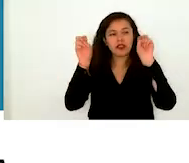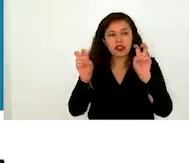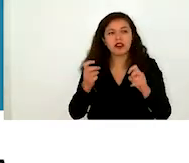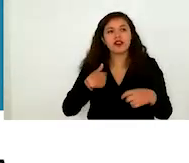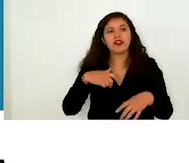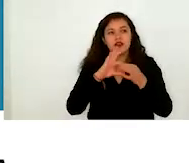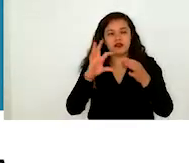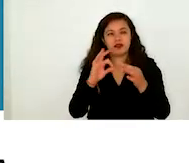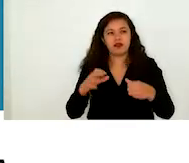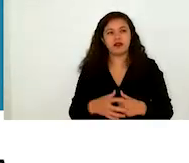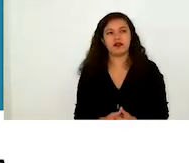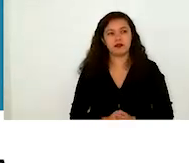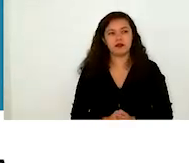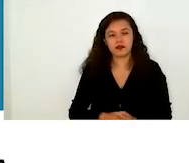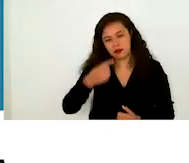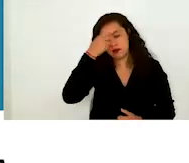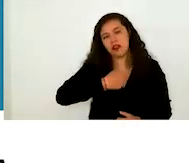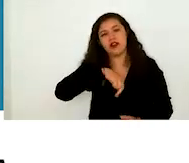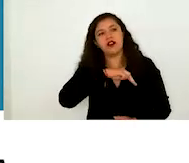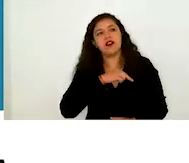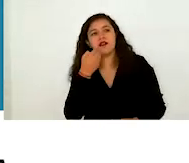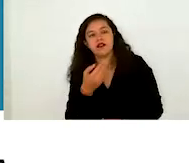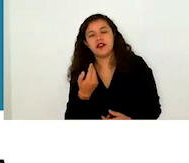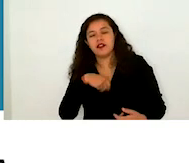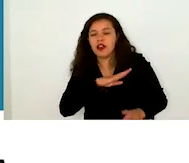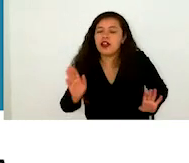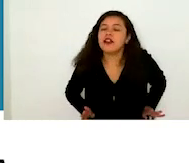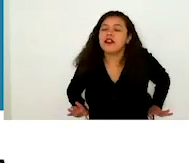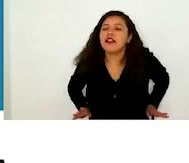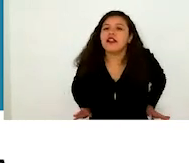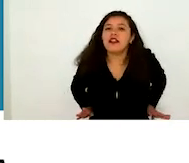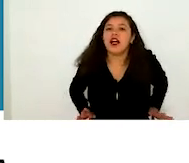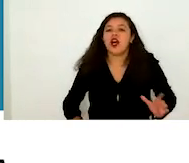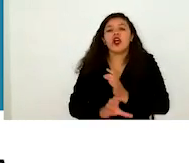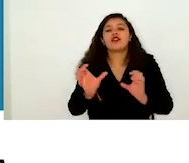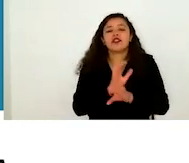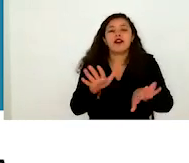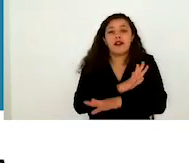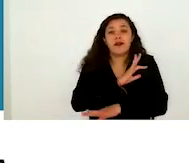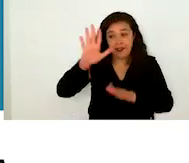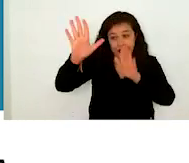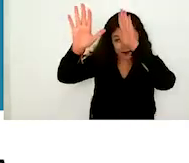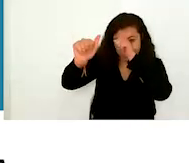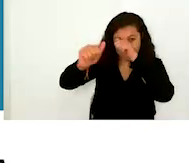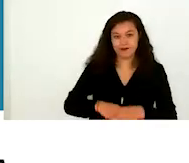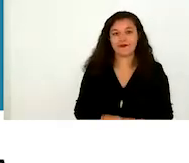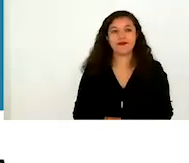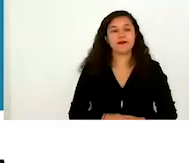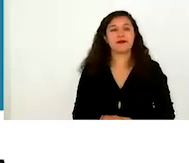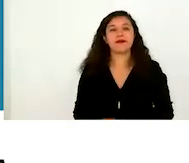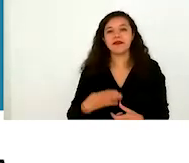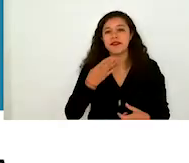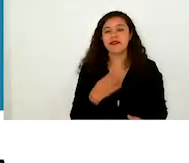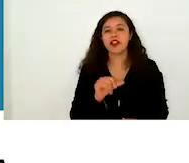enfocando para que veamos cómo efectivamente con esta actitud pueden cambiar muchas cosas estamos de acuerdo muy bien